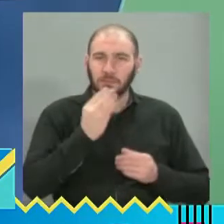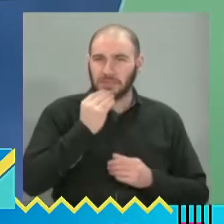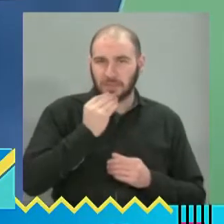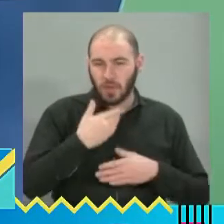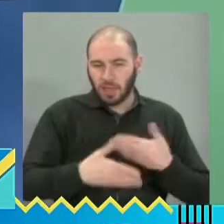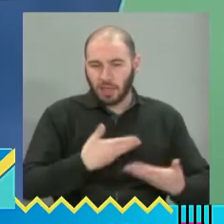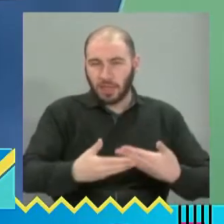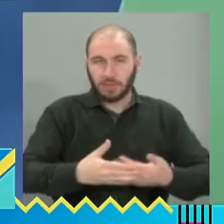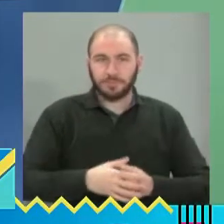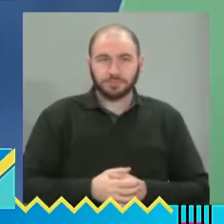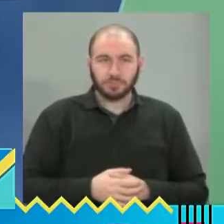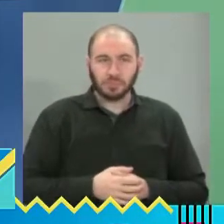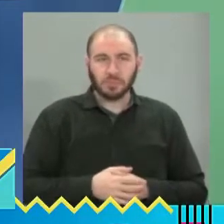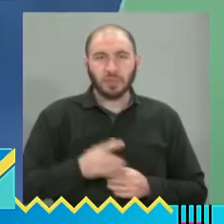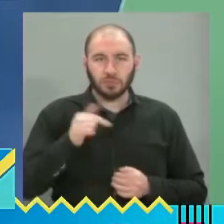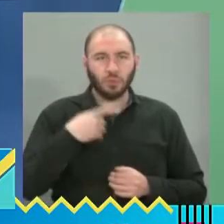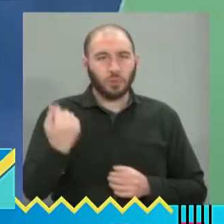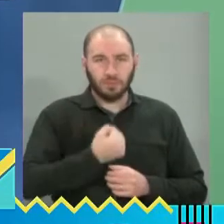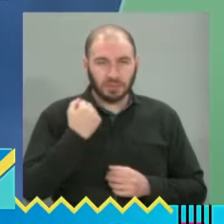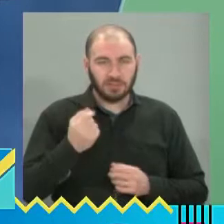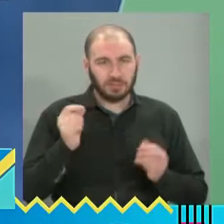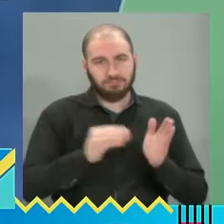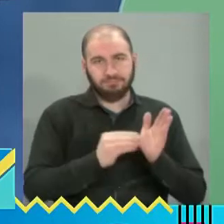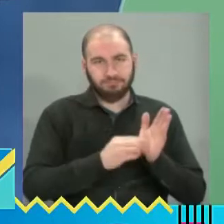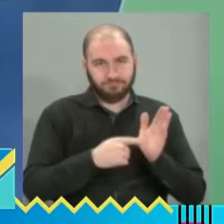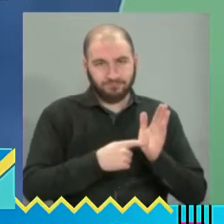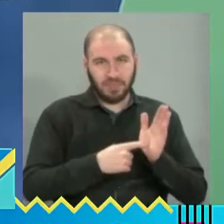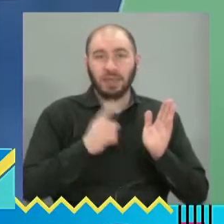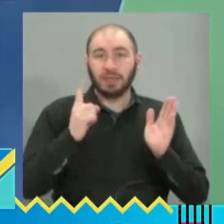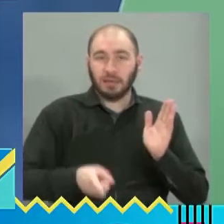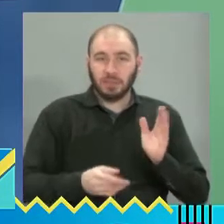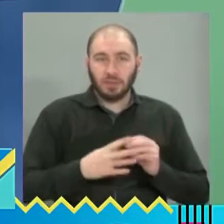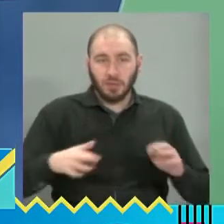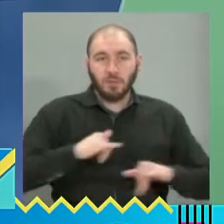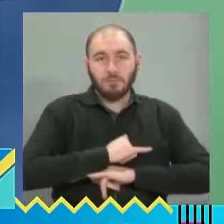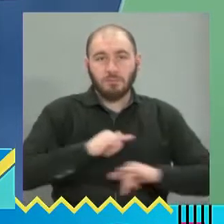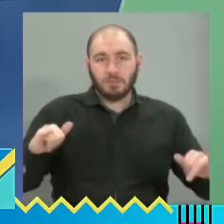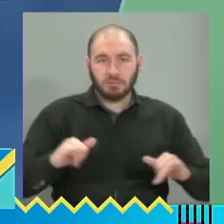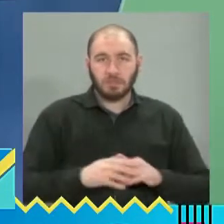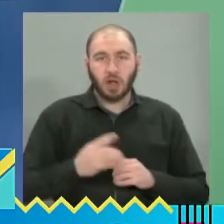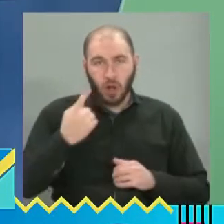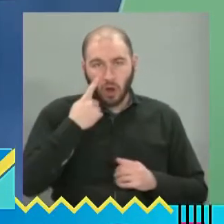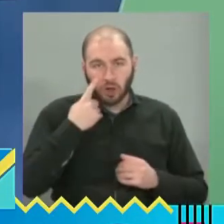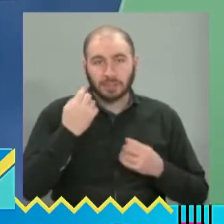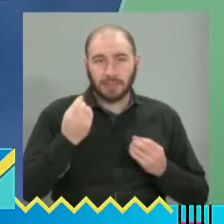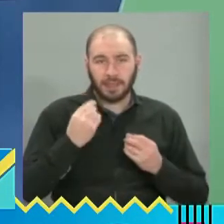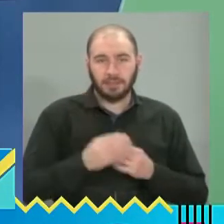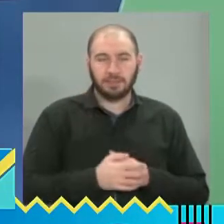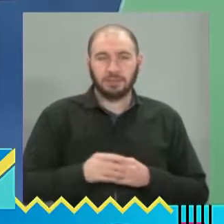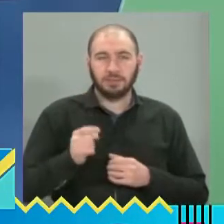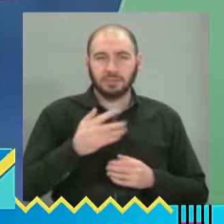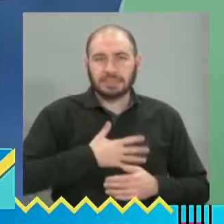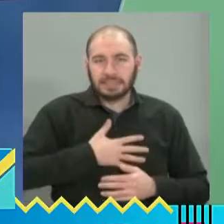el doctor Cherboski, y que esto es muy importante tenerlo en cuenta y que tenemos que difundirlo y conocerlo para ir generando